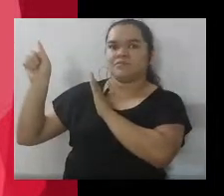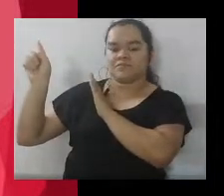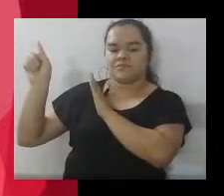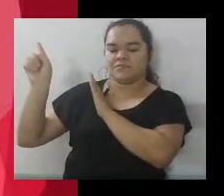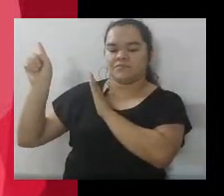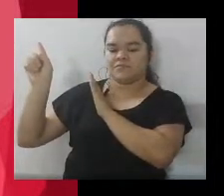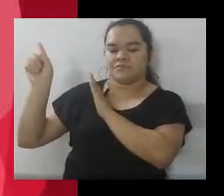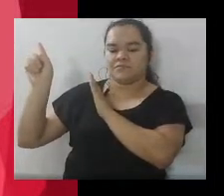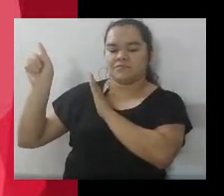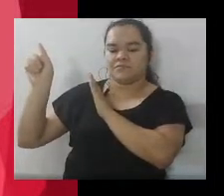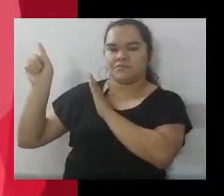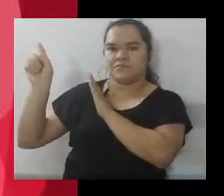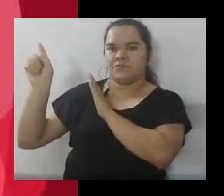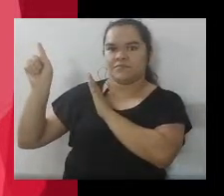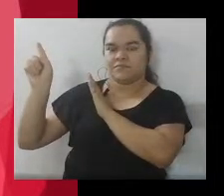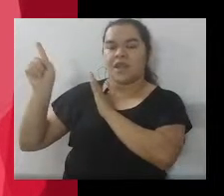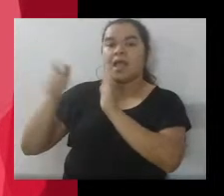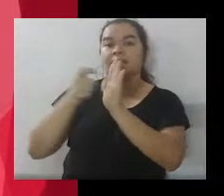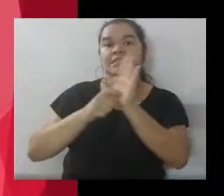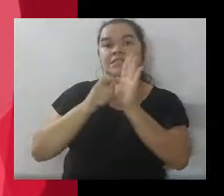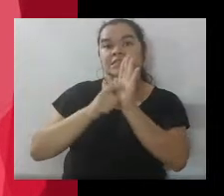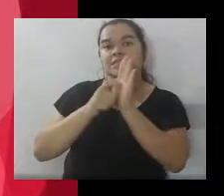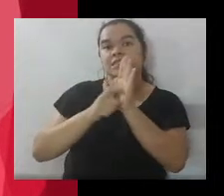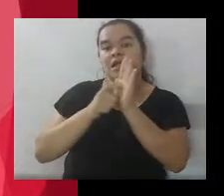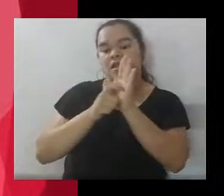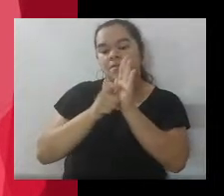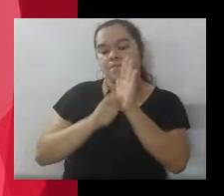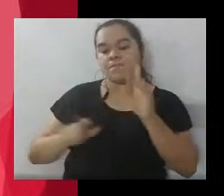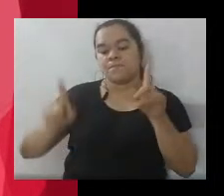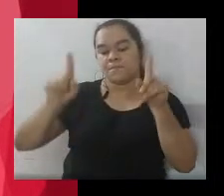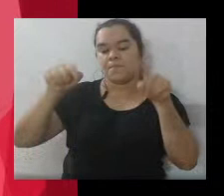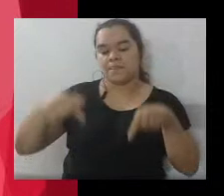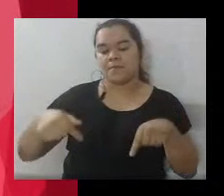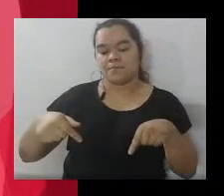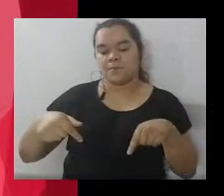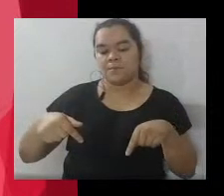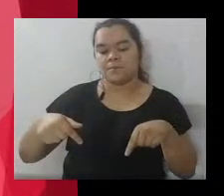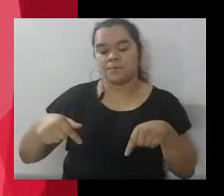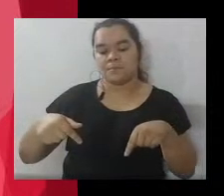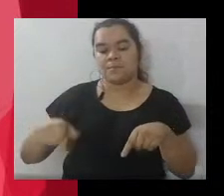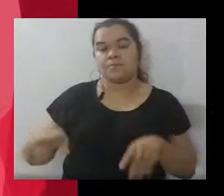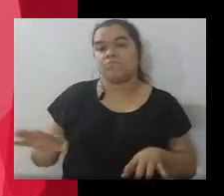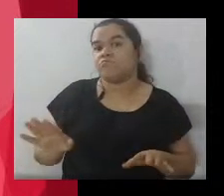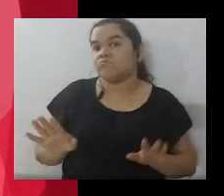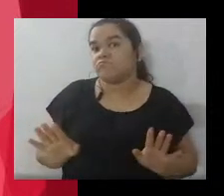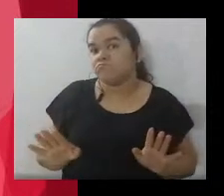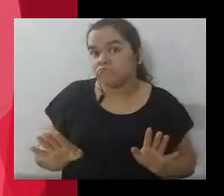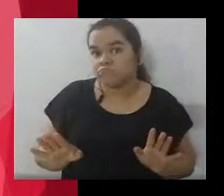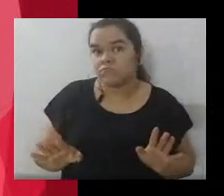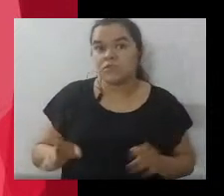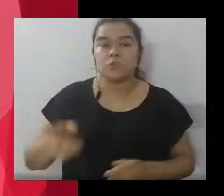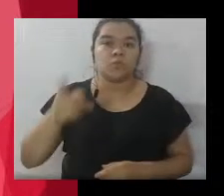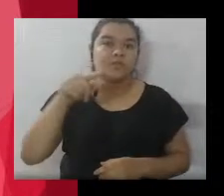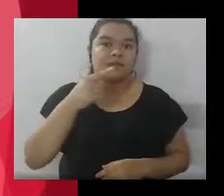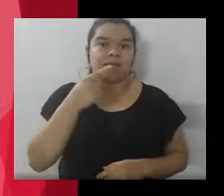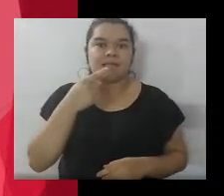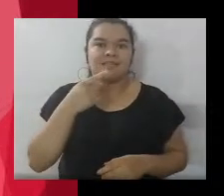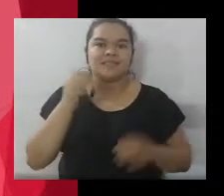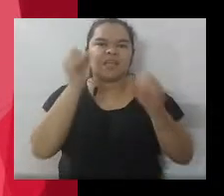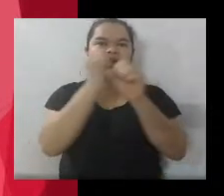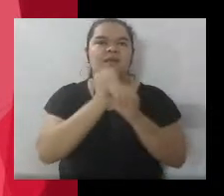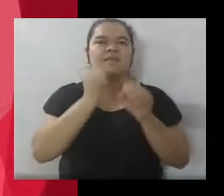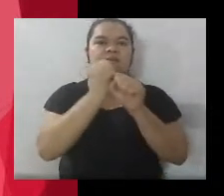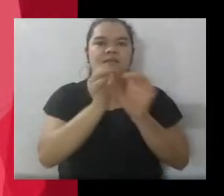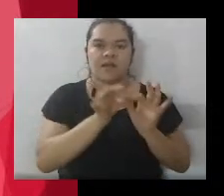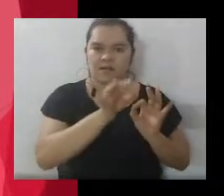uneacorrientes.9 o en el Instagram como uneacorrientes. O también, si no le interesa la carrera de Ingeniería en